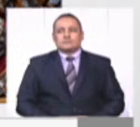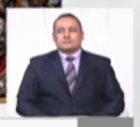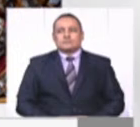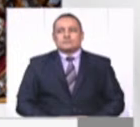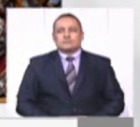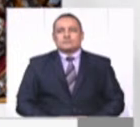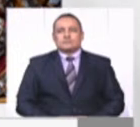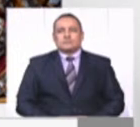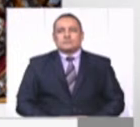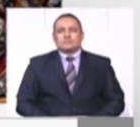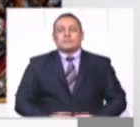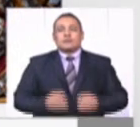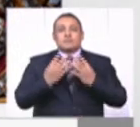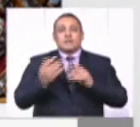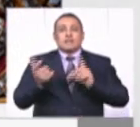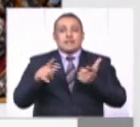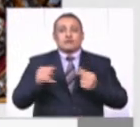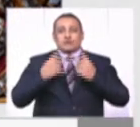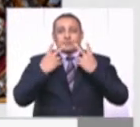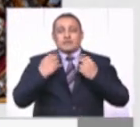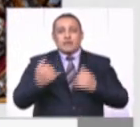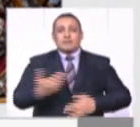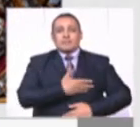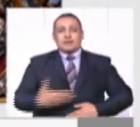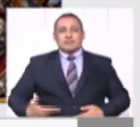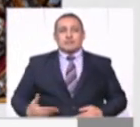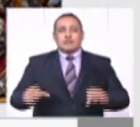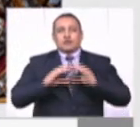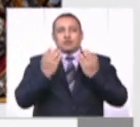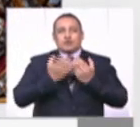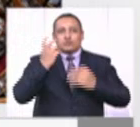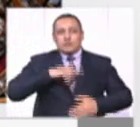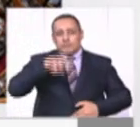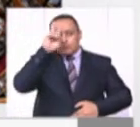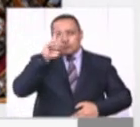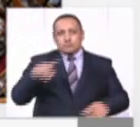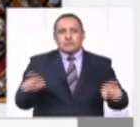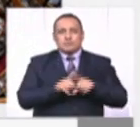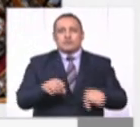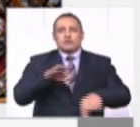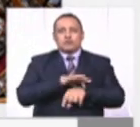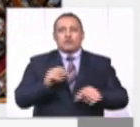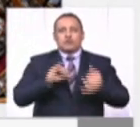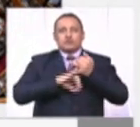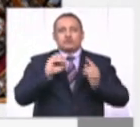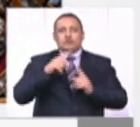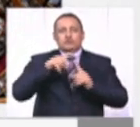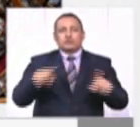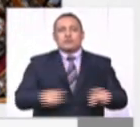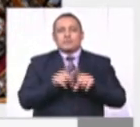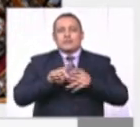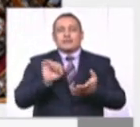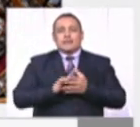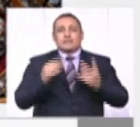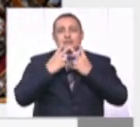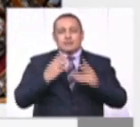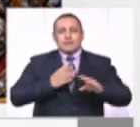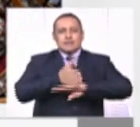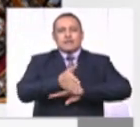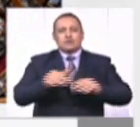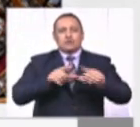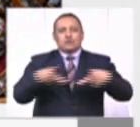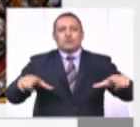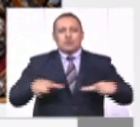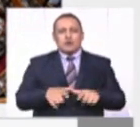congresista ya se encuentra inclusive el presidente del Congreso el doctor Alejandro so Reyes haciendo ingreso al